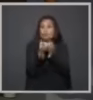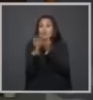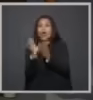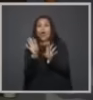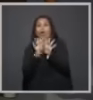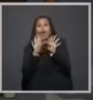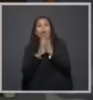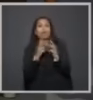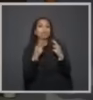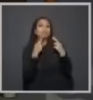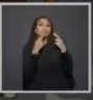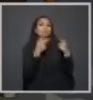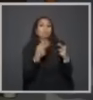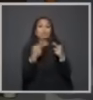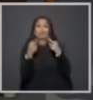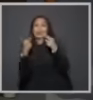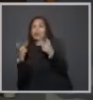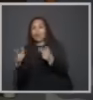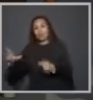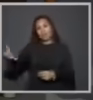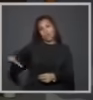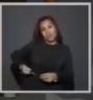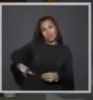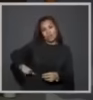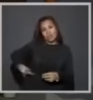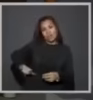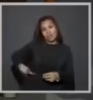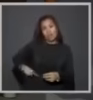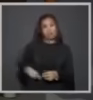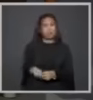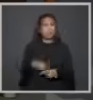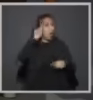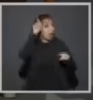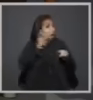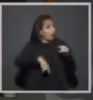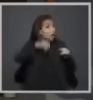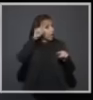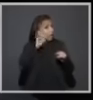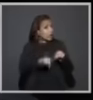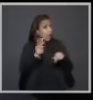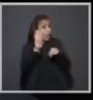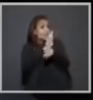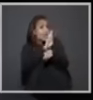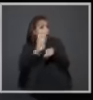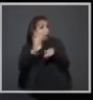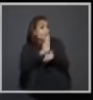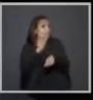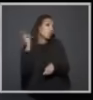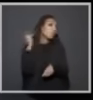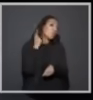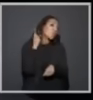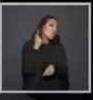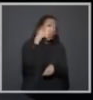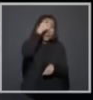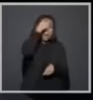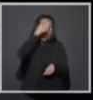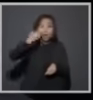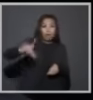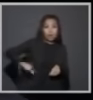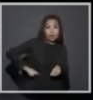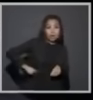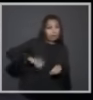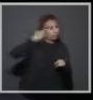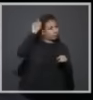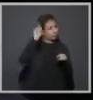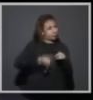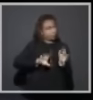Vamos a reducir el costo del gobierno a la sociedad y con una política de austeridad republicana también